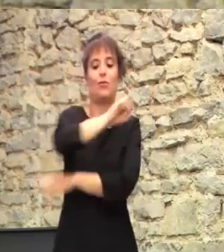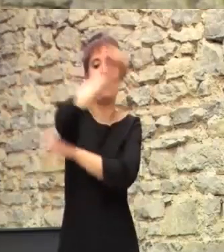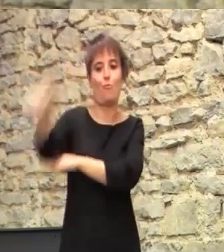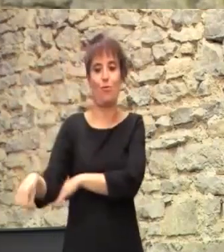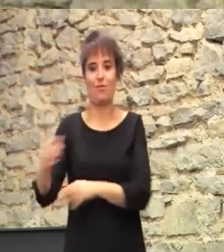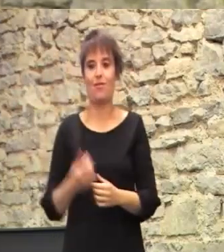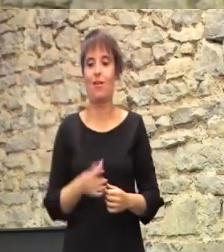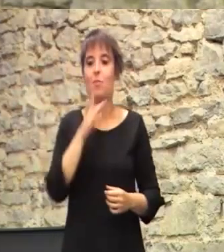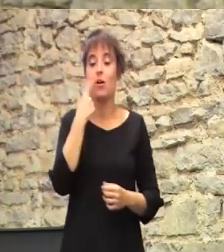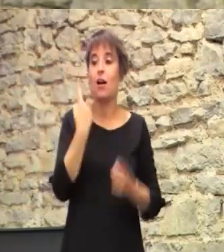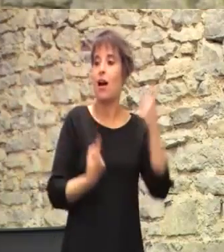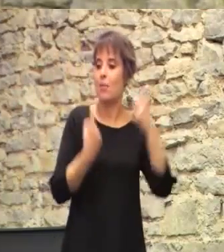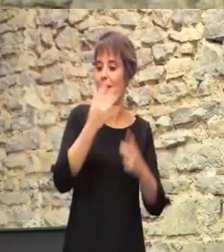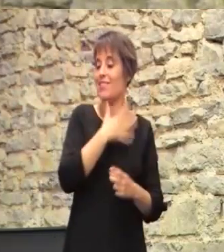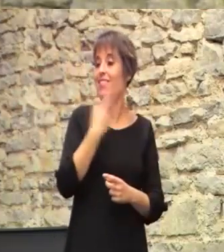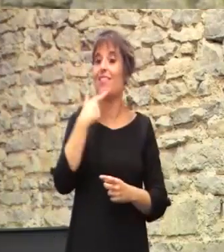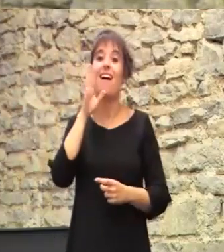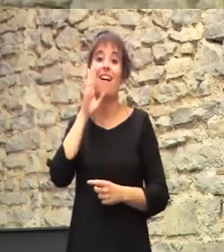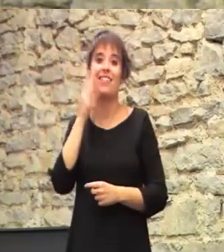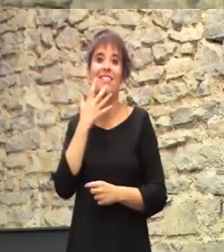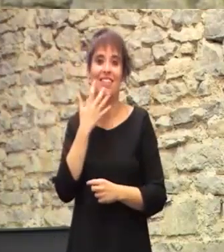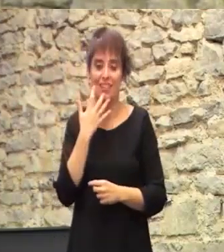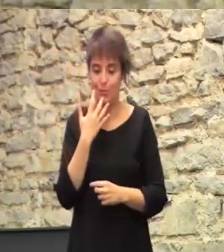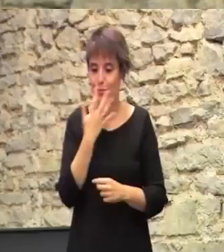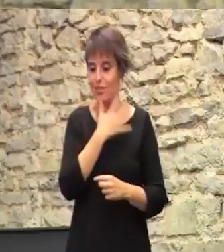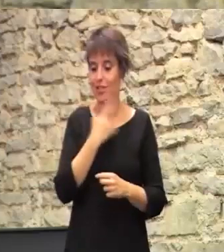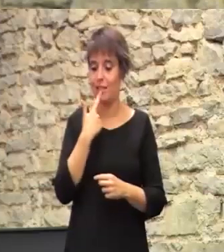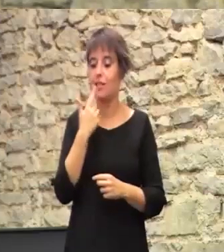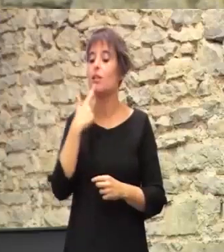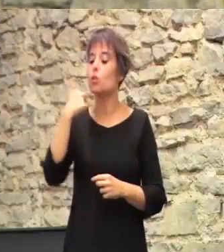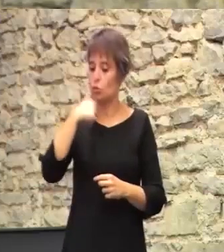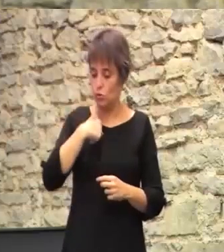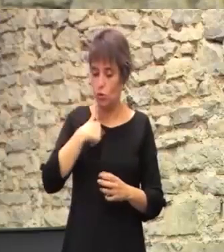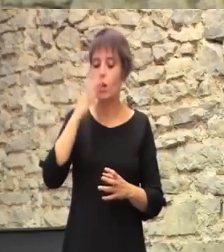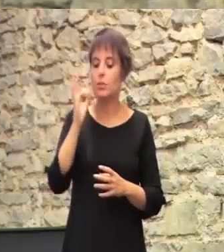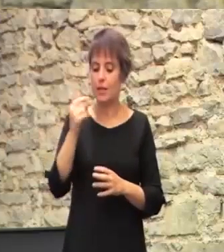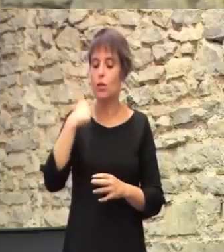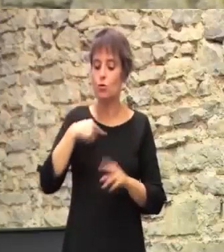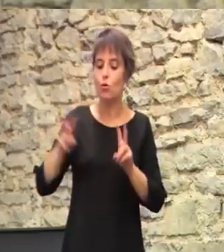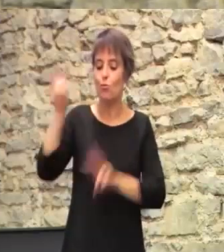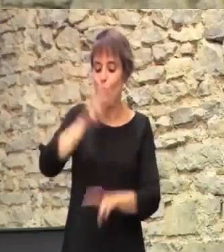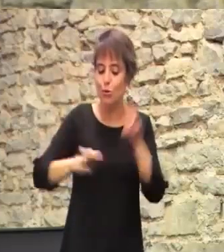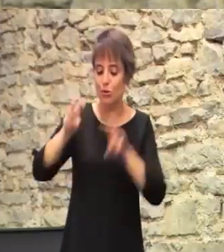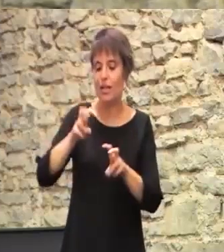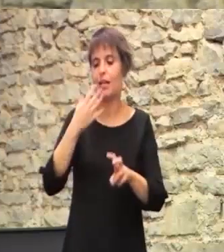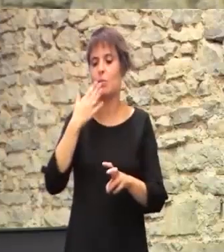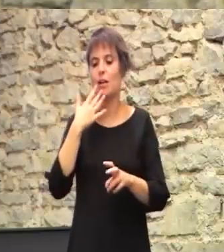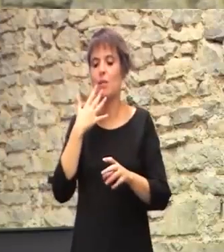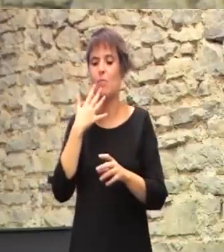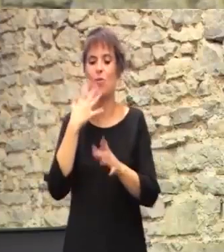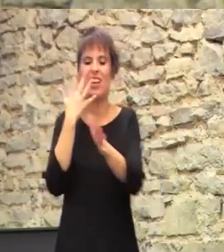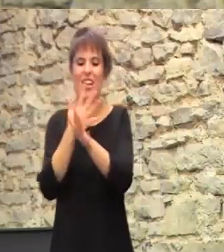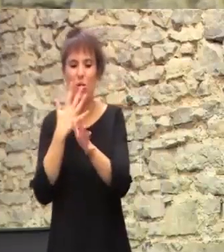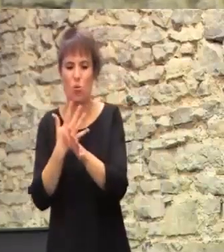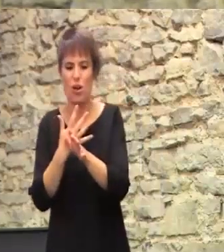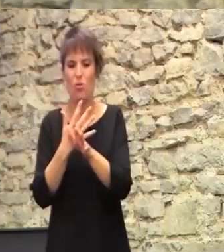veces trabajar los costes es decir en el ejemplo que yo ponía es y si yo tengo que buscar que el juego no sea tan rudo que